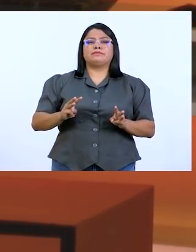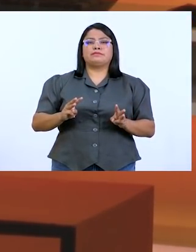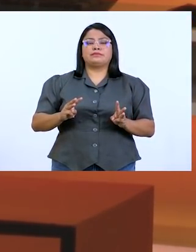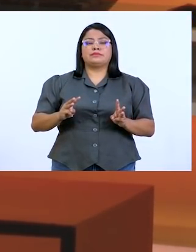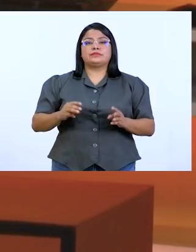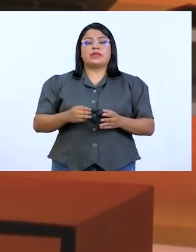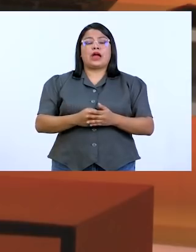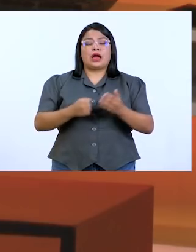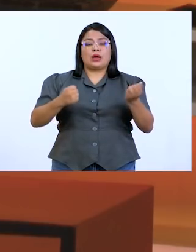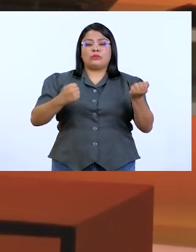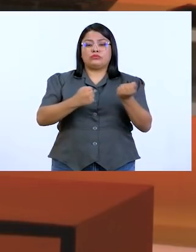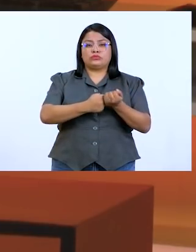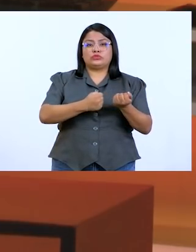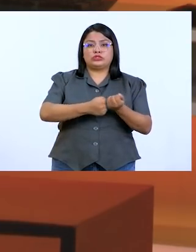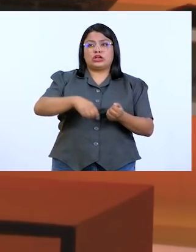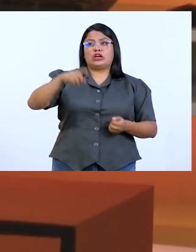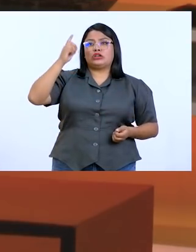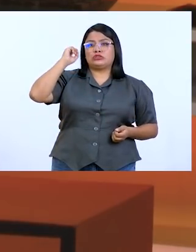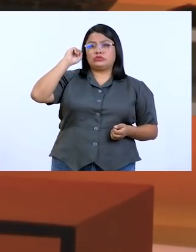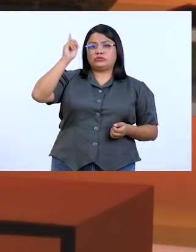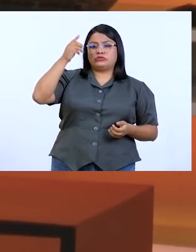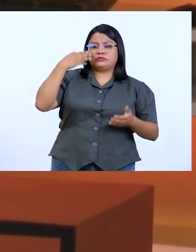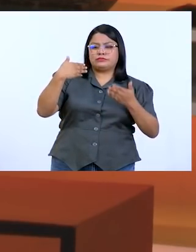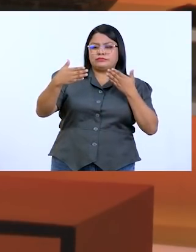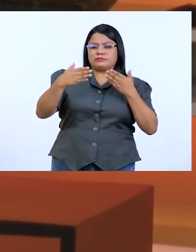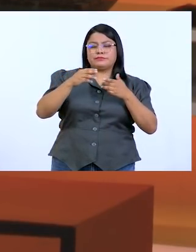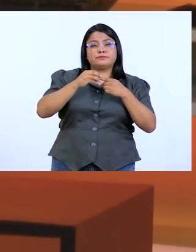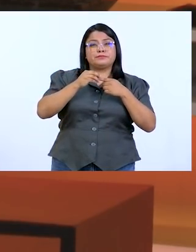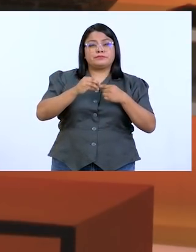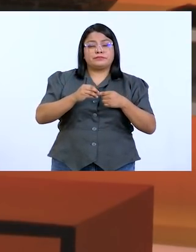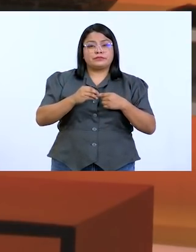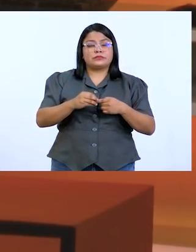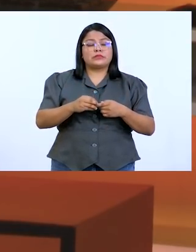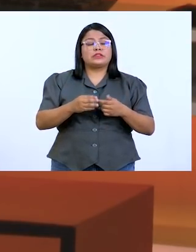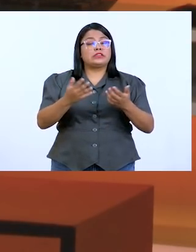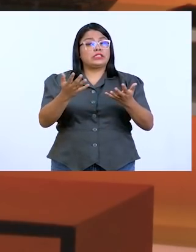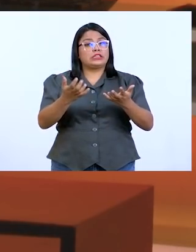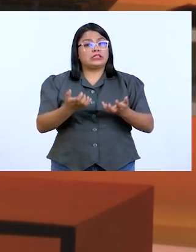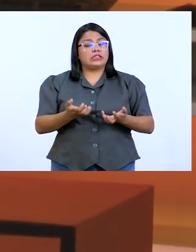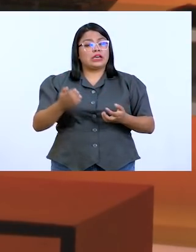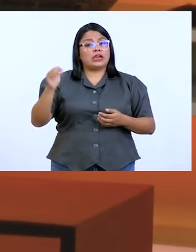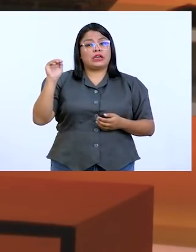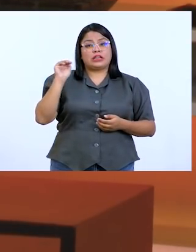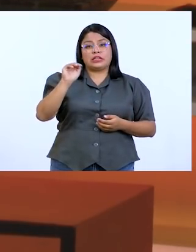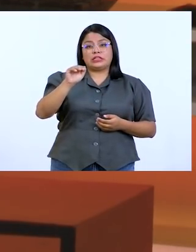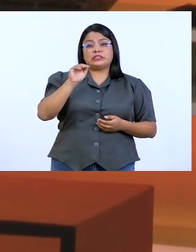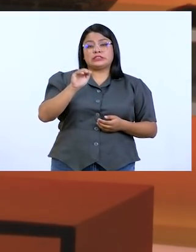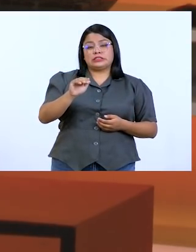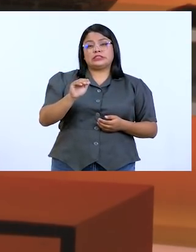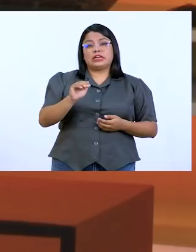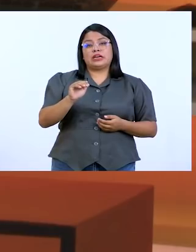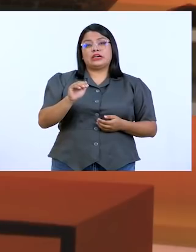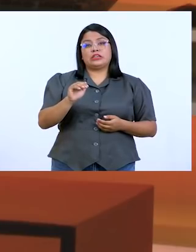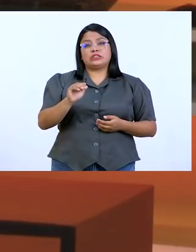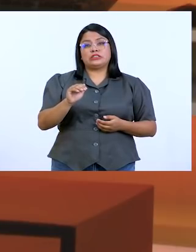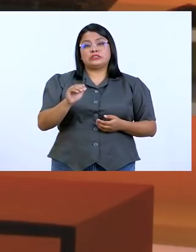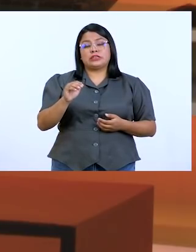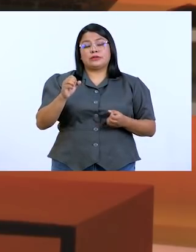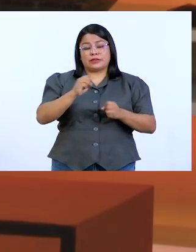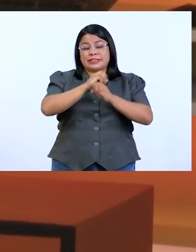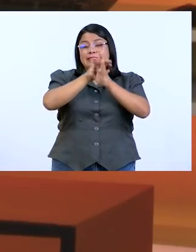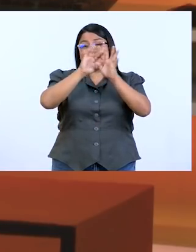metodología que da al docente orientaciones específicas y que busca que la enseñanza sea una